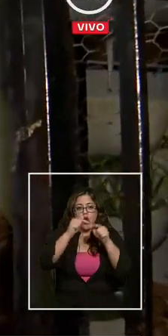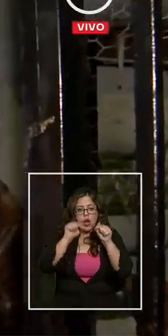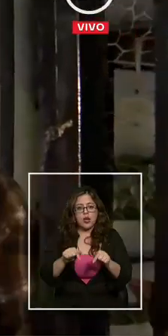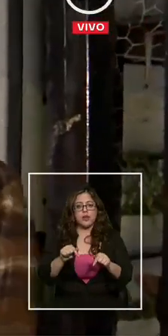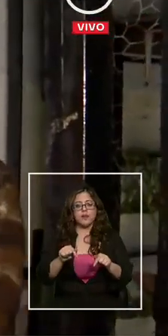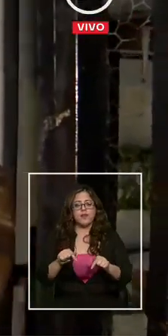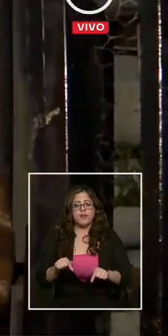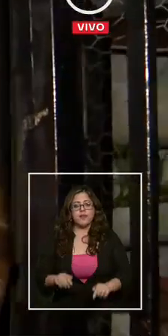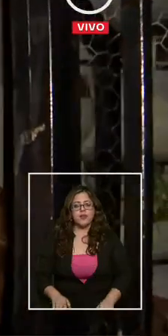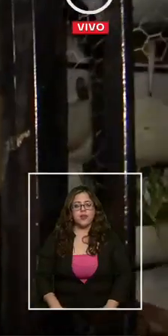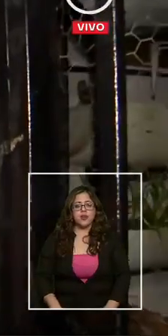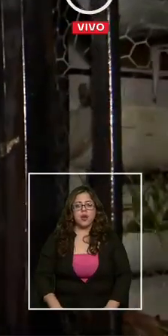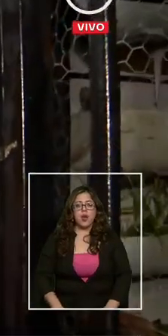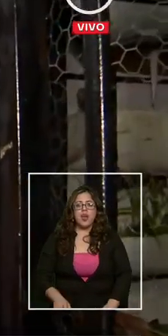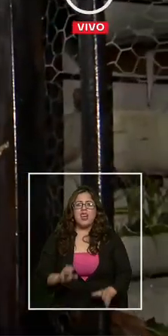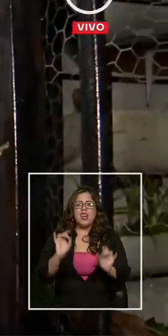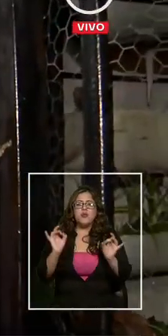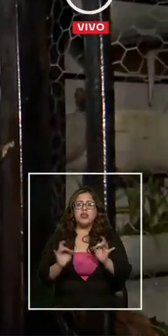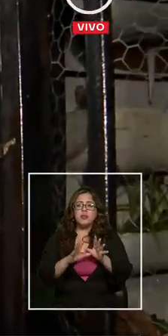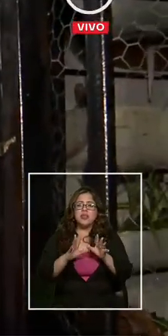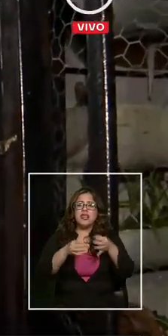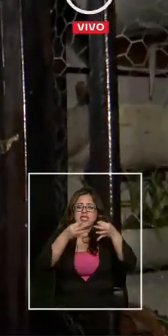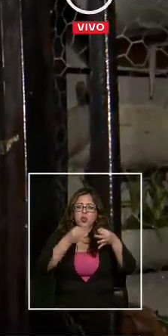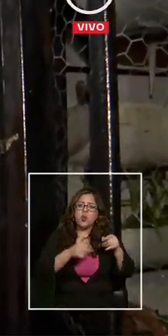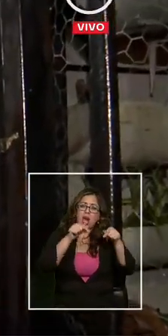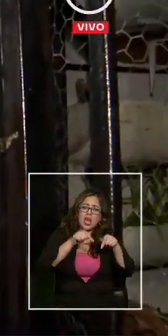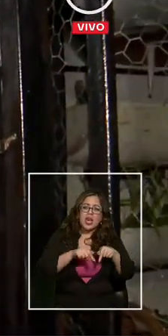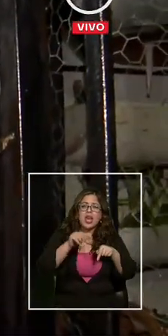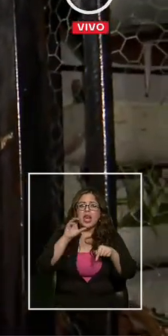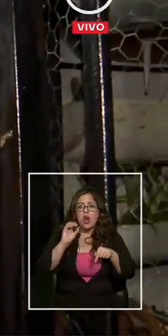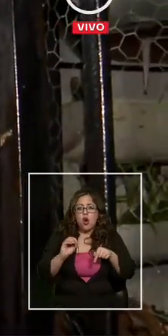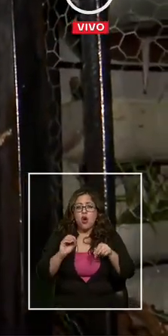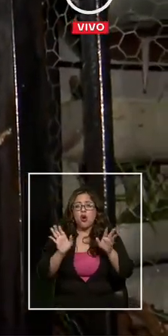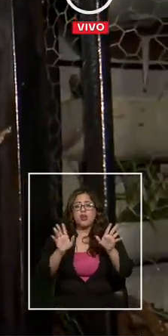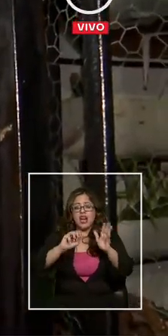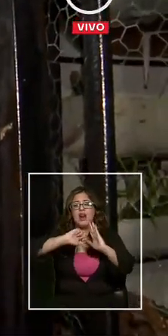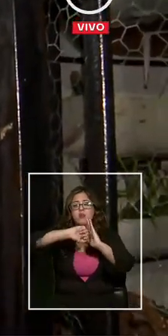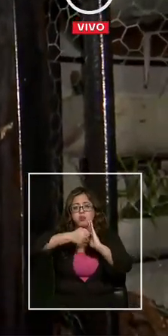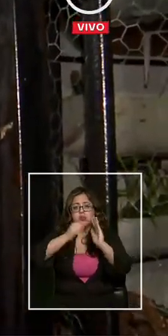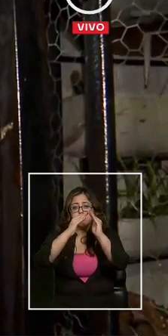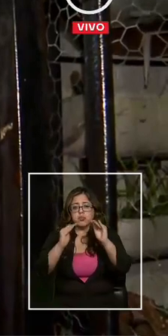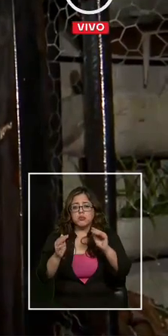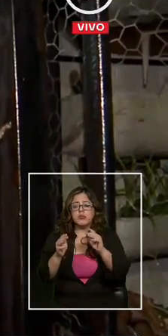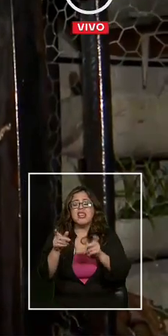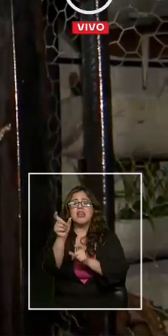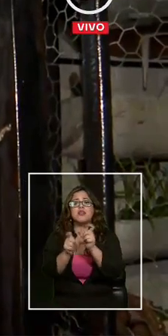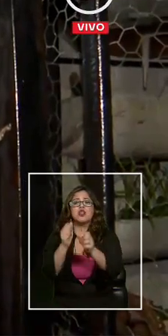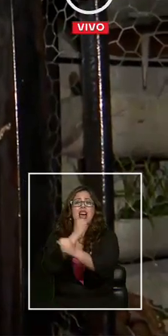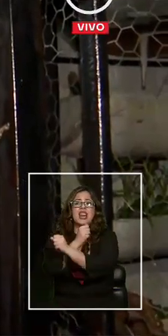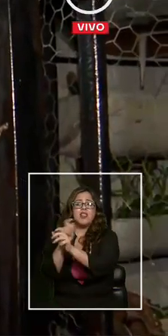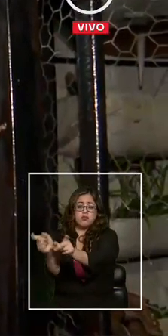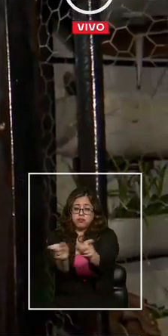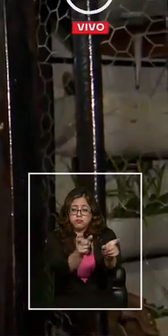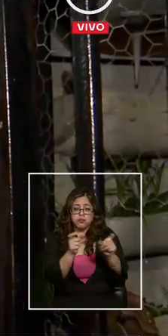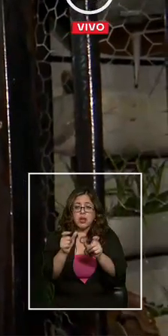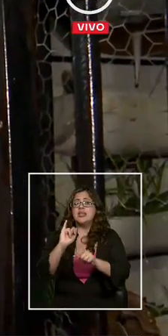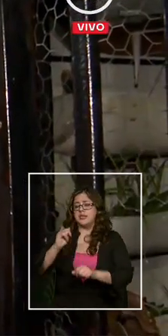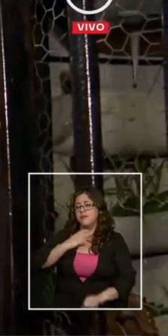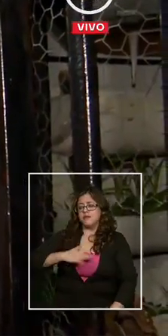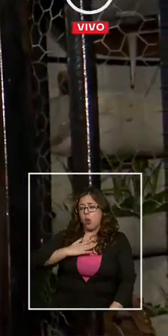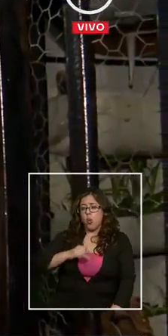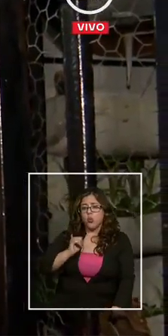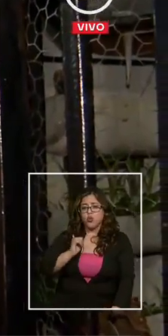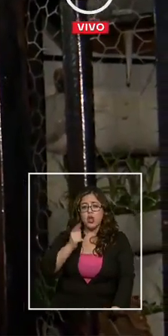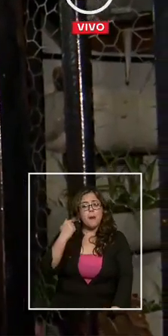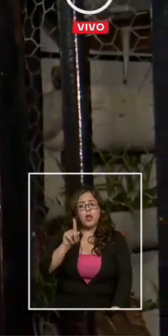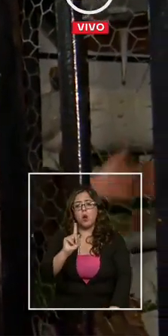Yo, ¿y no es más seguro estar aquí que a lo mejor que la casa cerrada y este Carabinero haciendo ronda? Sí, me gusta eso, me gusta.